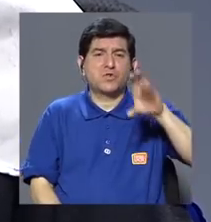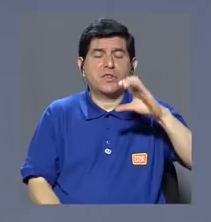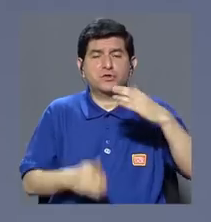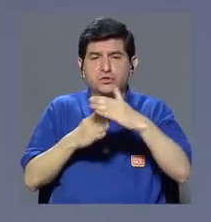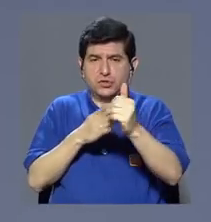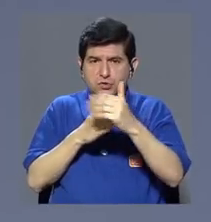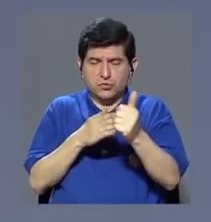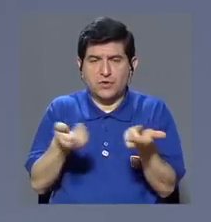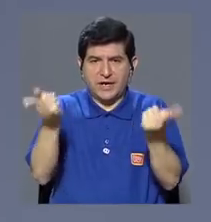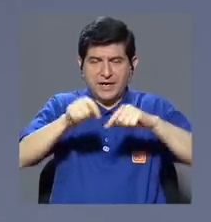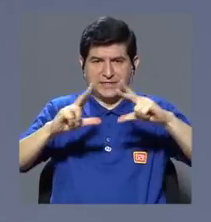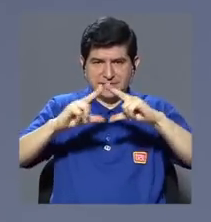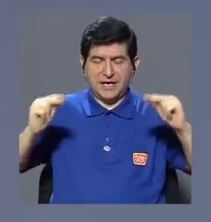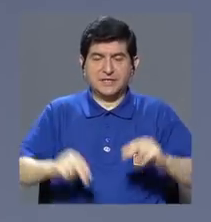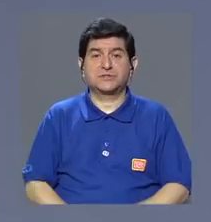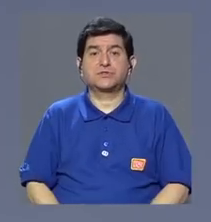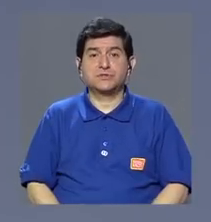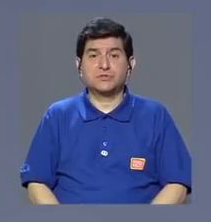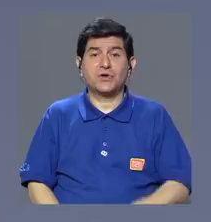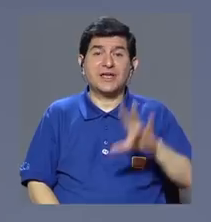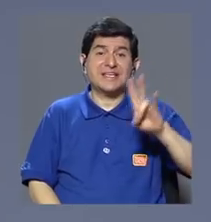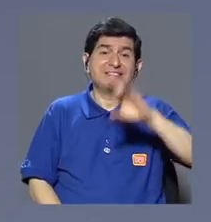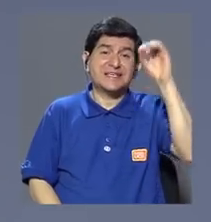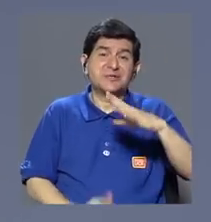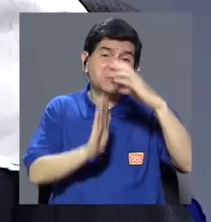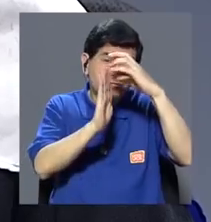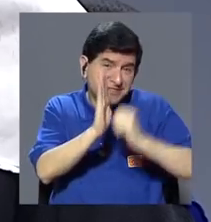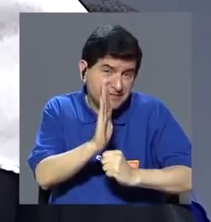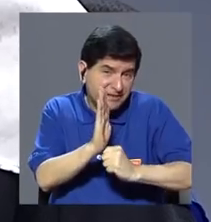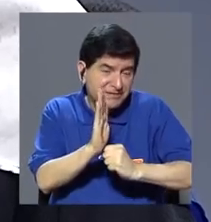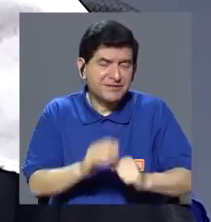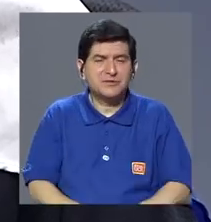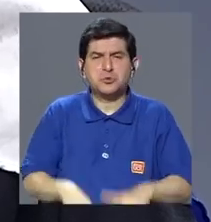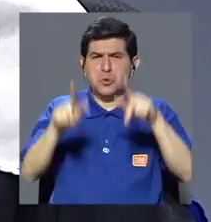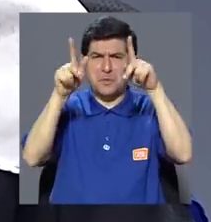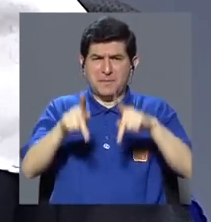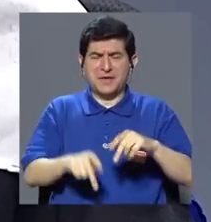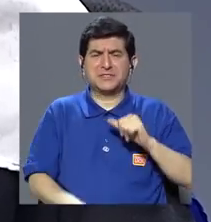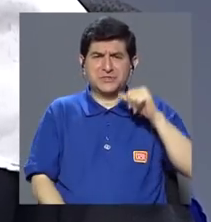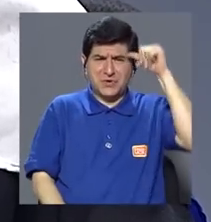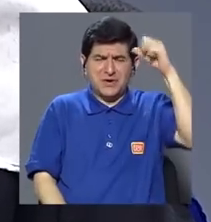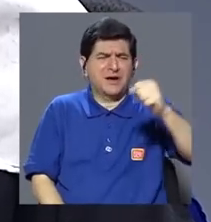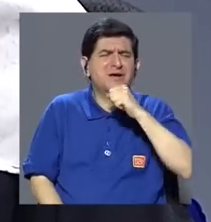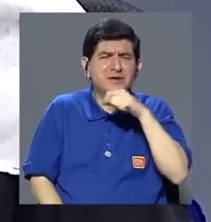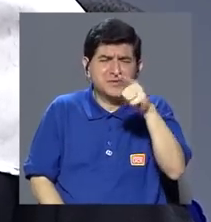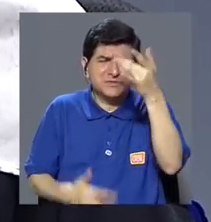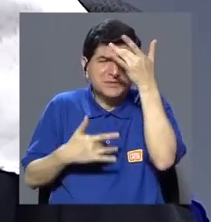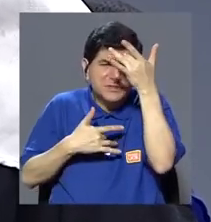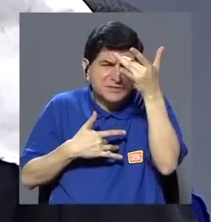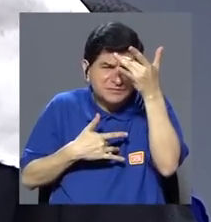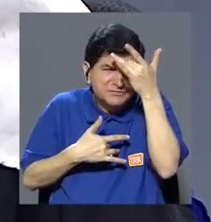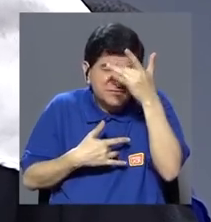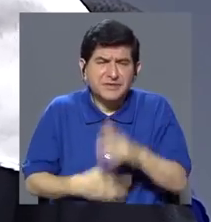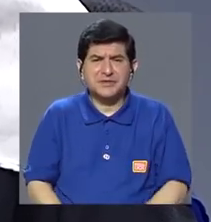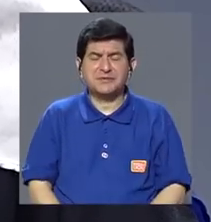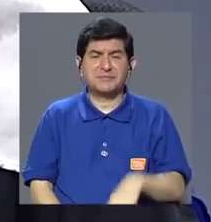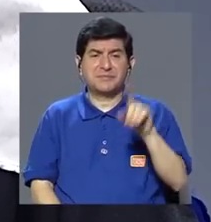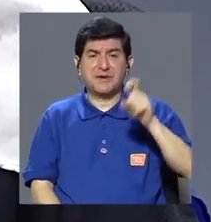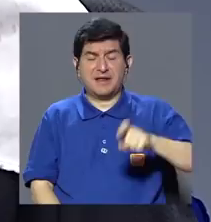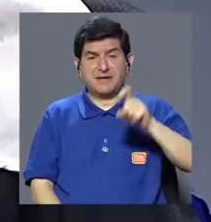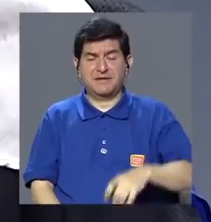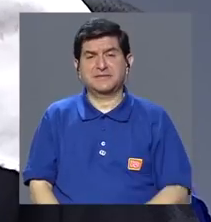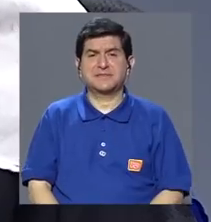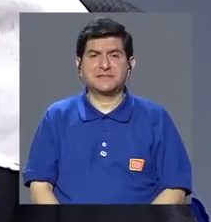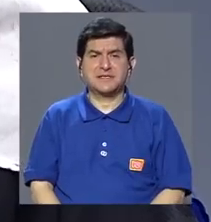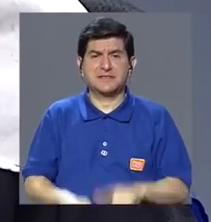dólares tenían que quitarte todavía el 7% ya siendo una persona de la tercera edad que ya te enfermas que tenés que recibir